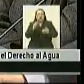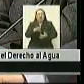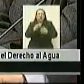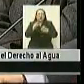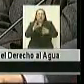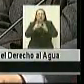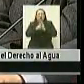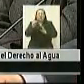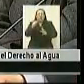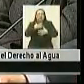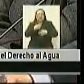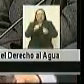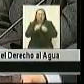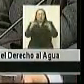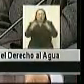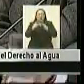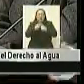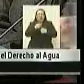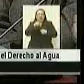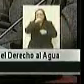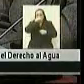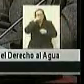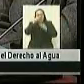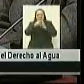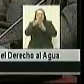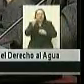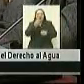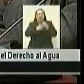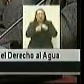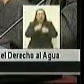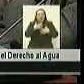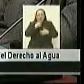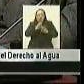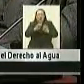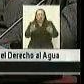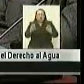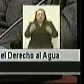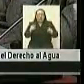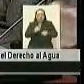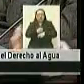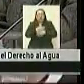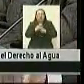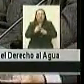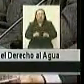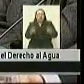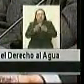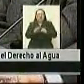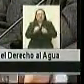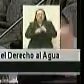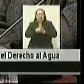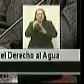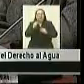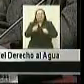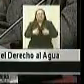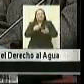derecho a la salud e íntimamente vinculadas con él, las del derecho a la alimentación y el acceso al agua limpia, impactan de manera aguda el derecho